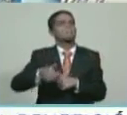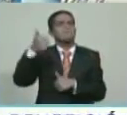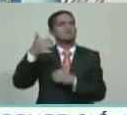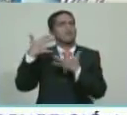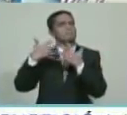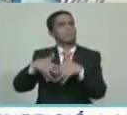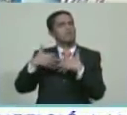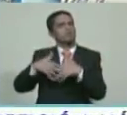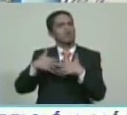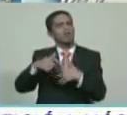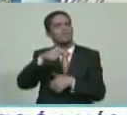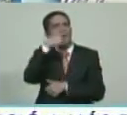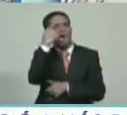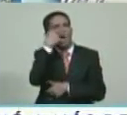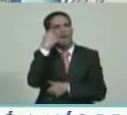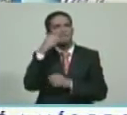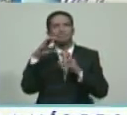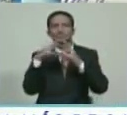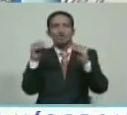Colombia. Repito,